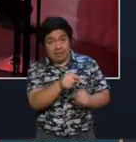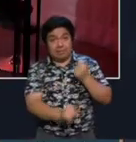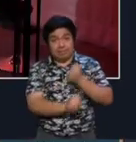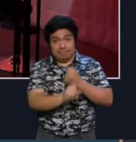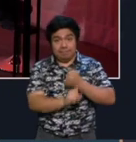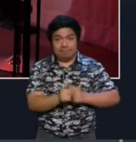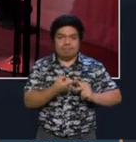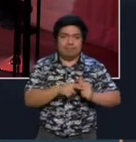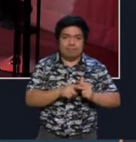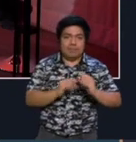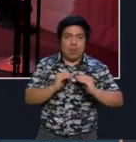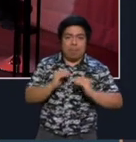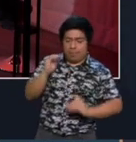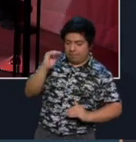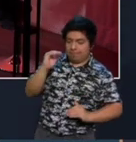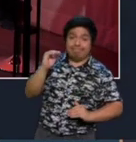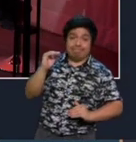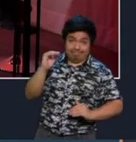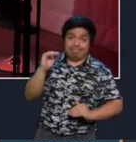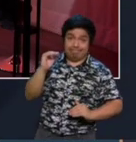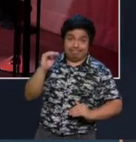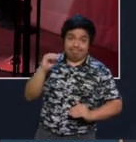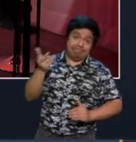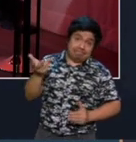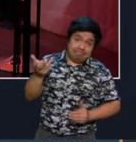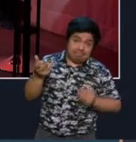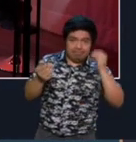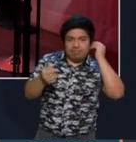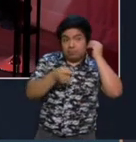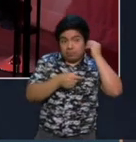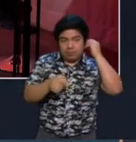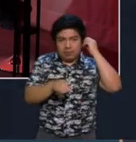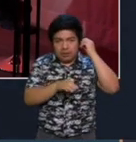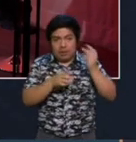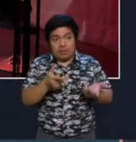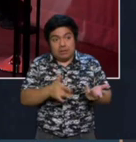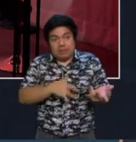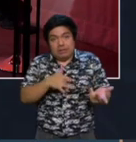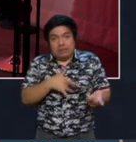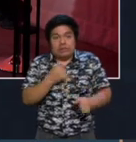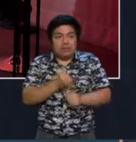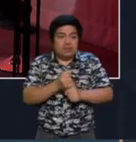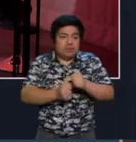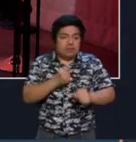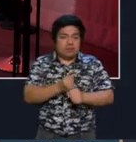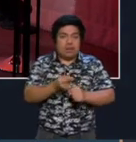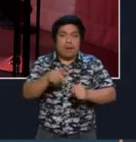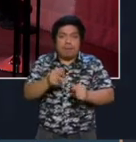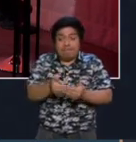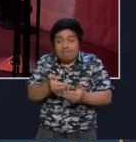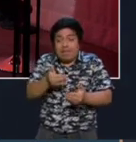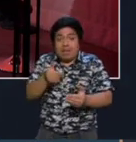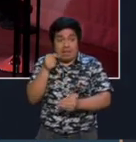problemas, las desigualdades. Y entonces, pues una de sus consecuencias es la inseguridad. Pero si no hablamos de que eso